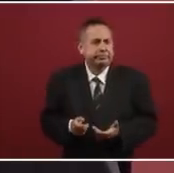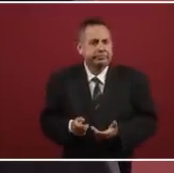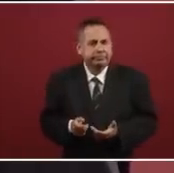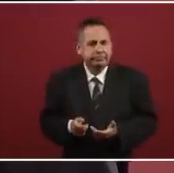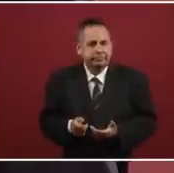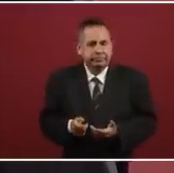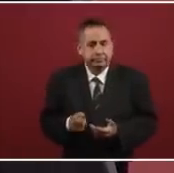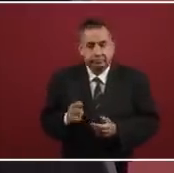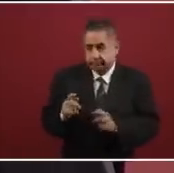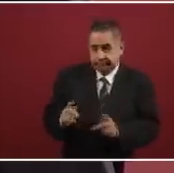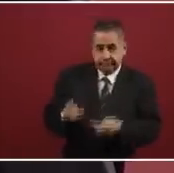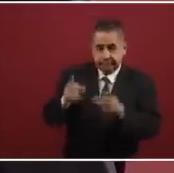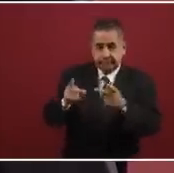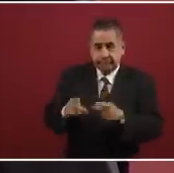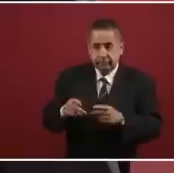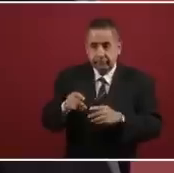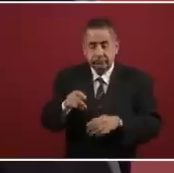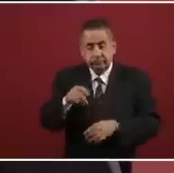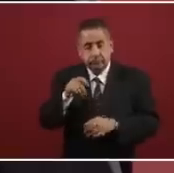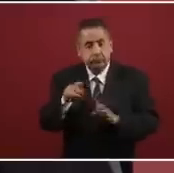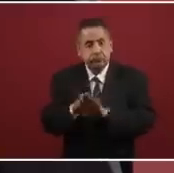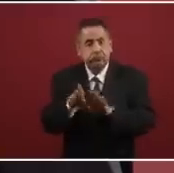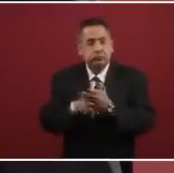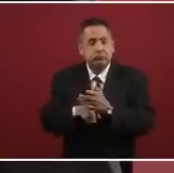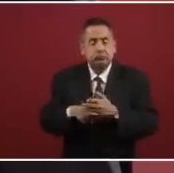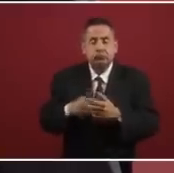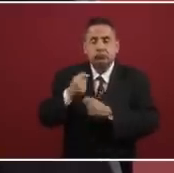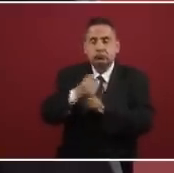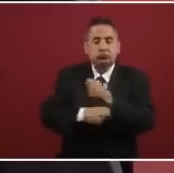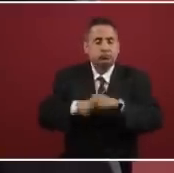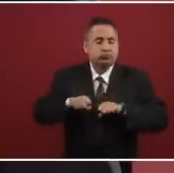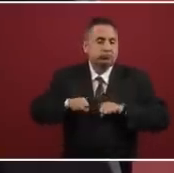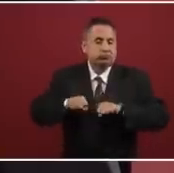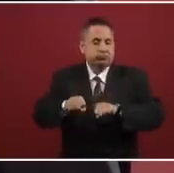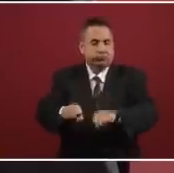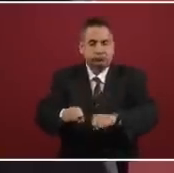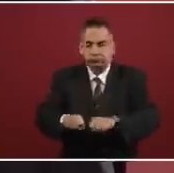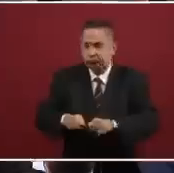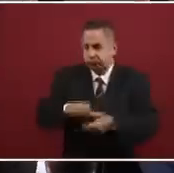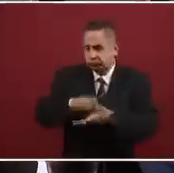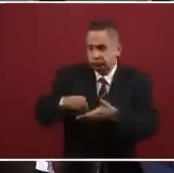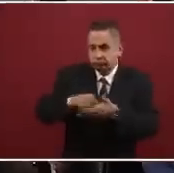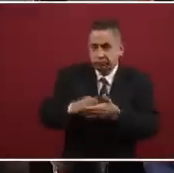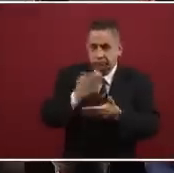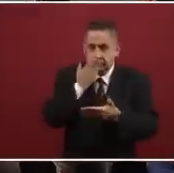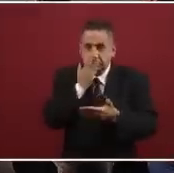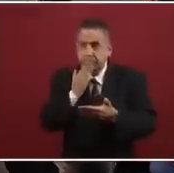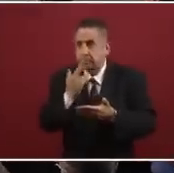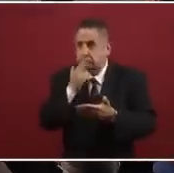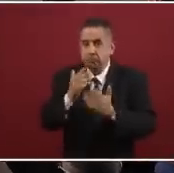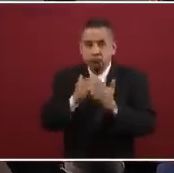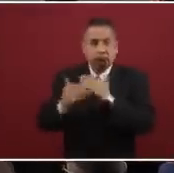o la venta en tiendas departamentales en 5%.